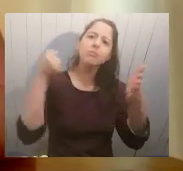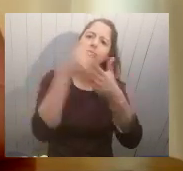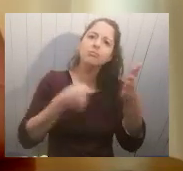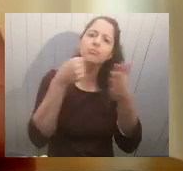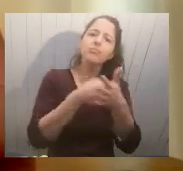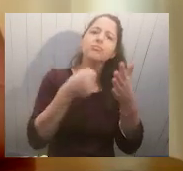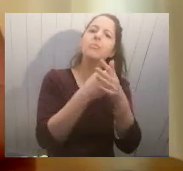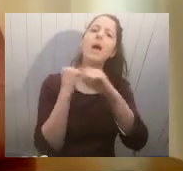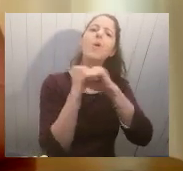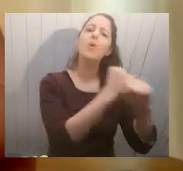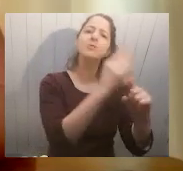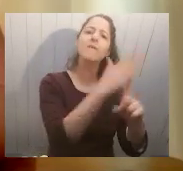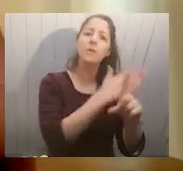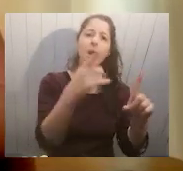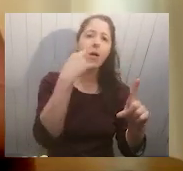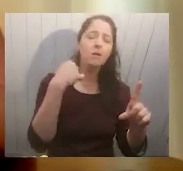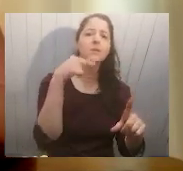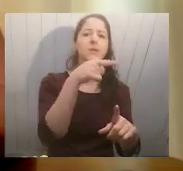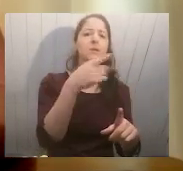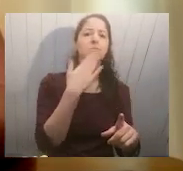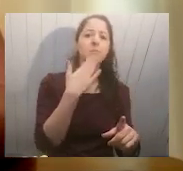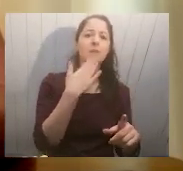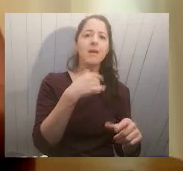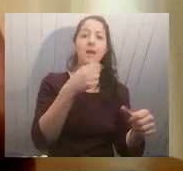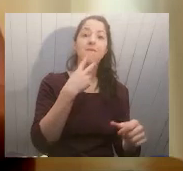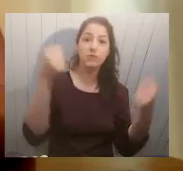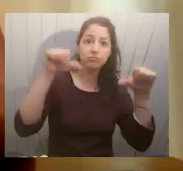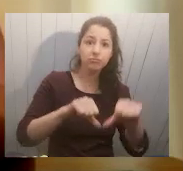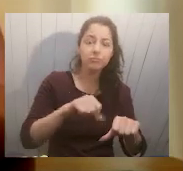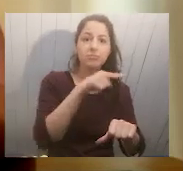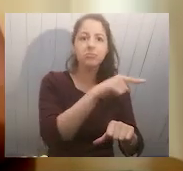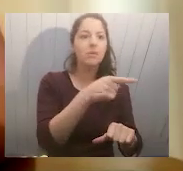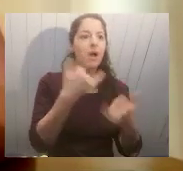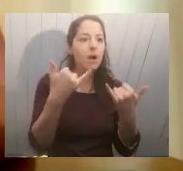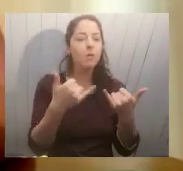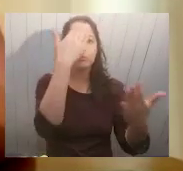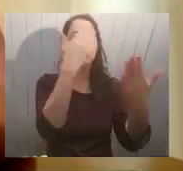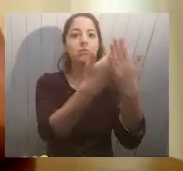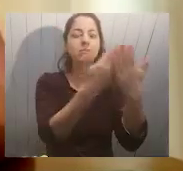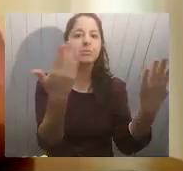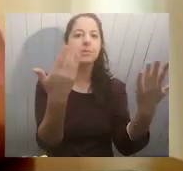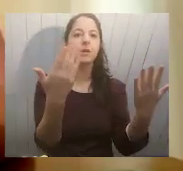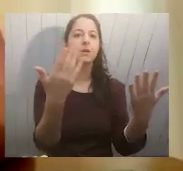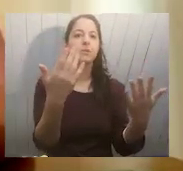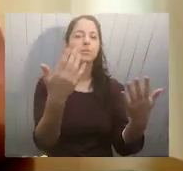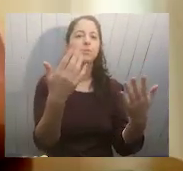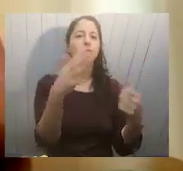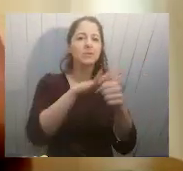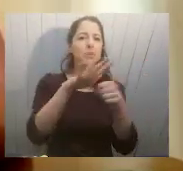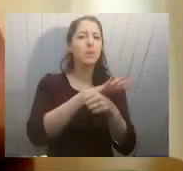luchar contra la violencia patriarcal, el terrorismo de Estado y la precarización de la vida, nos encontramos ante esta crisis en un